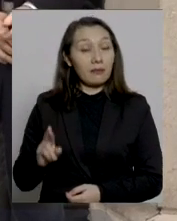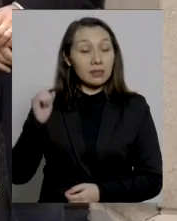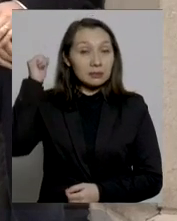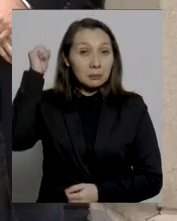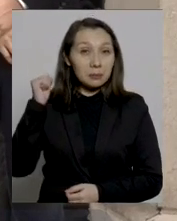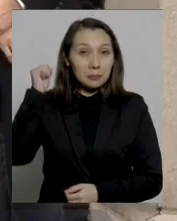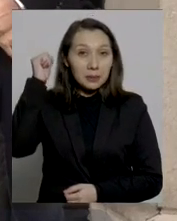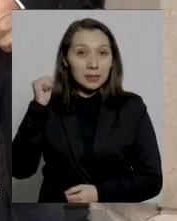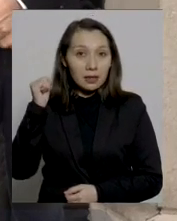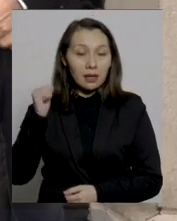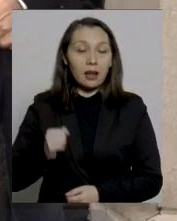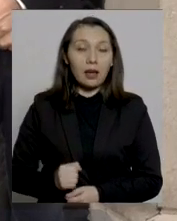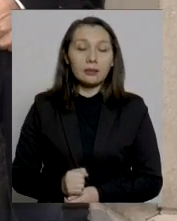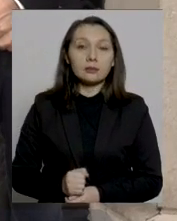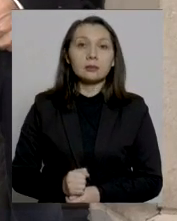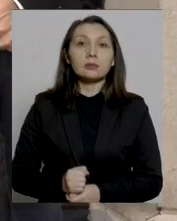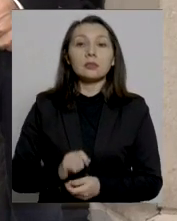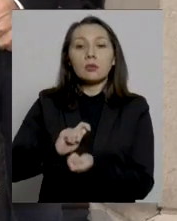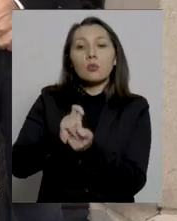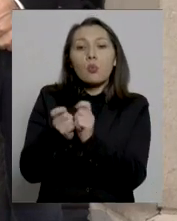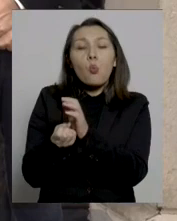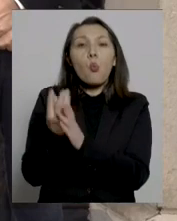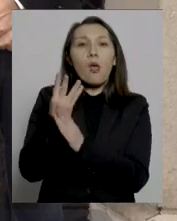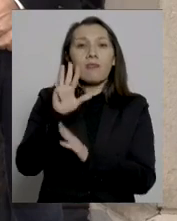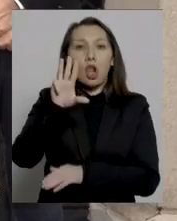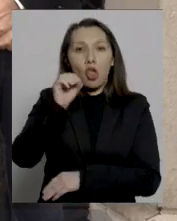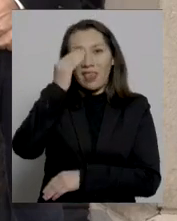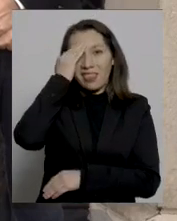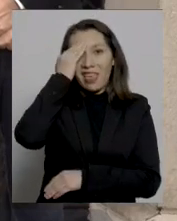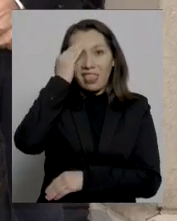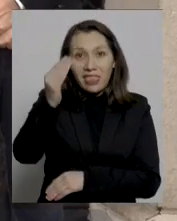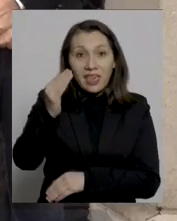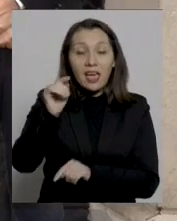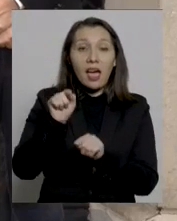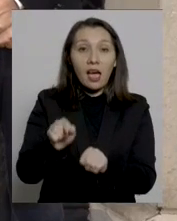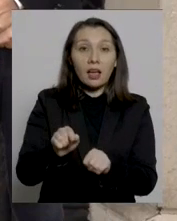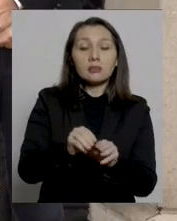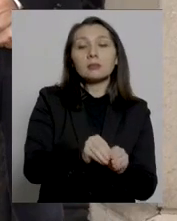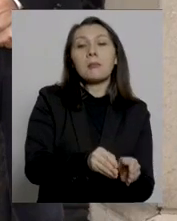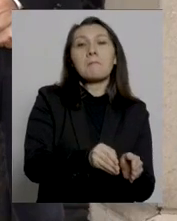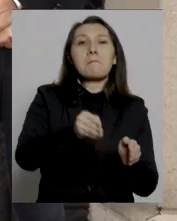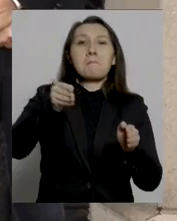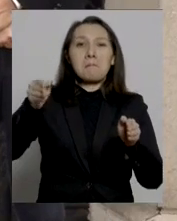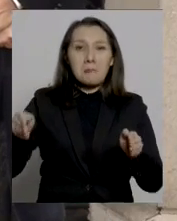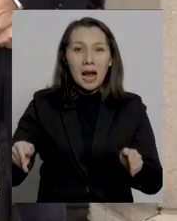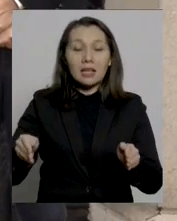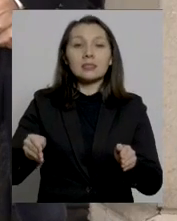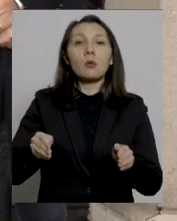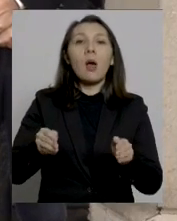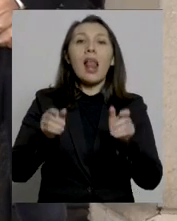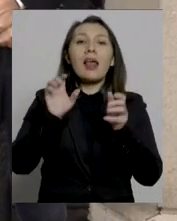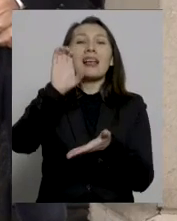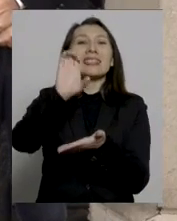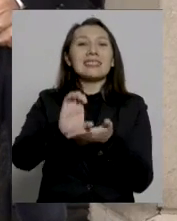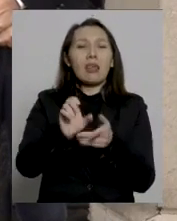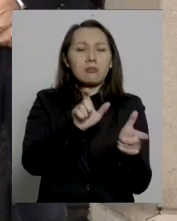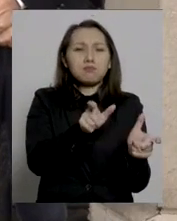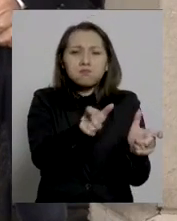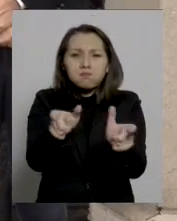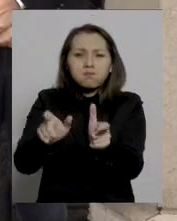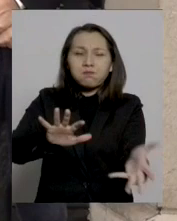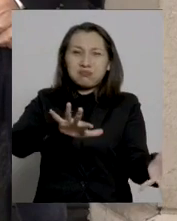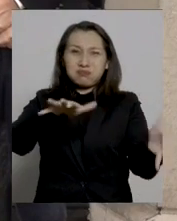Piñera, ha renovado por 90 días el estado de catástrofe a raíz